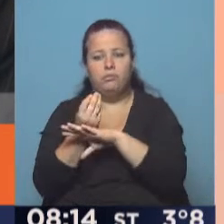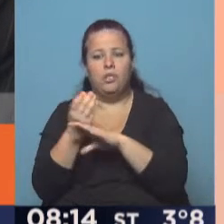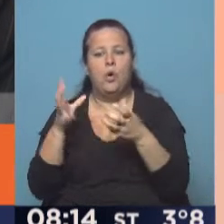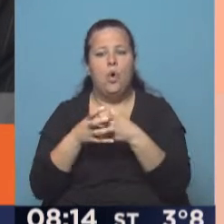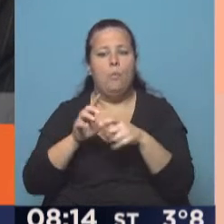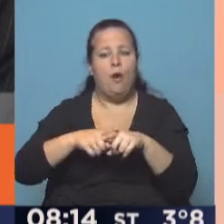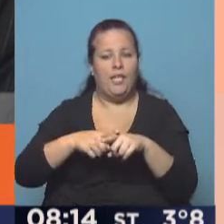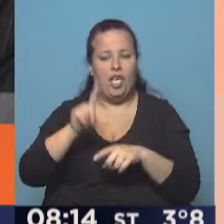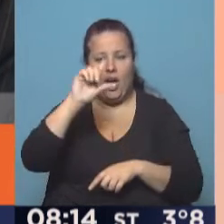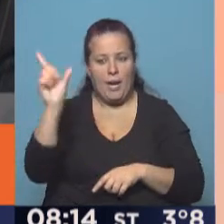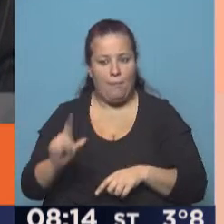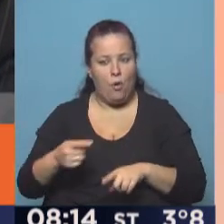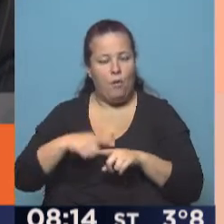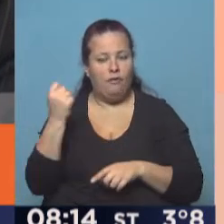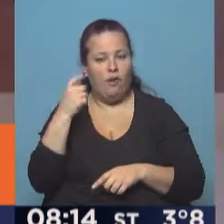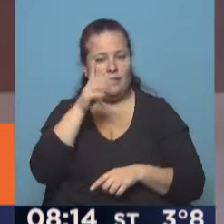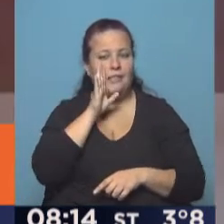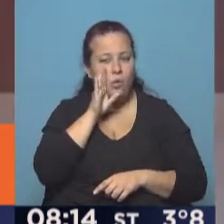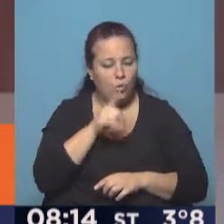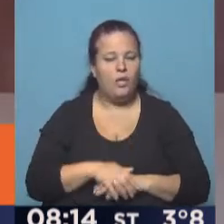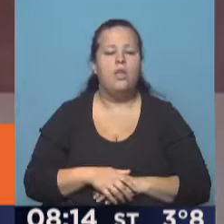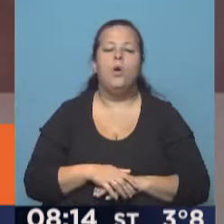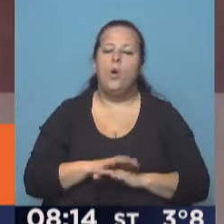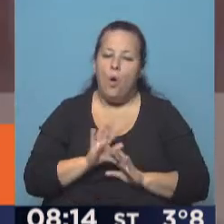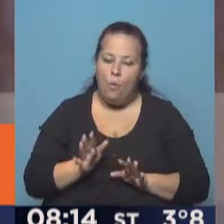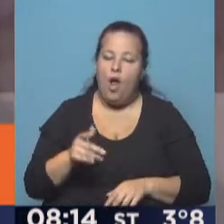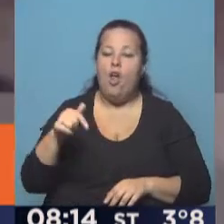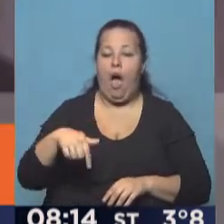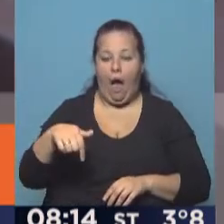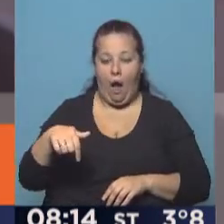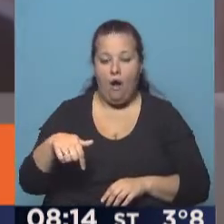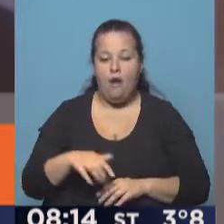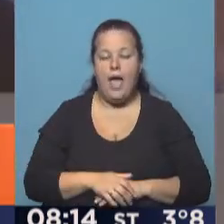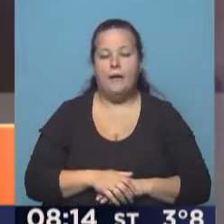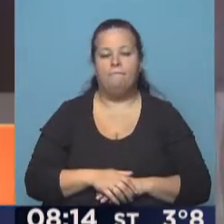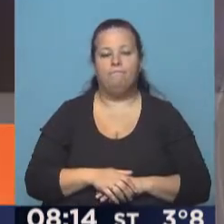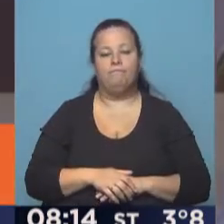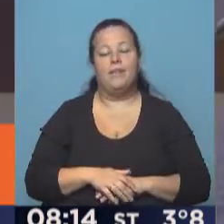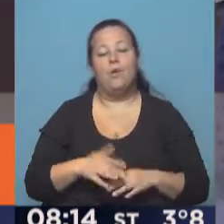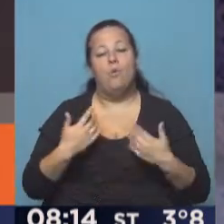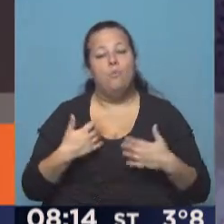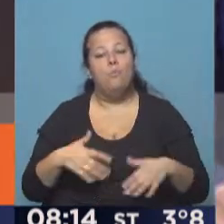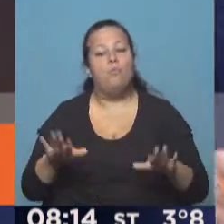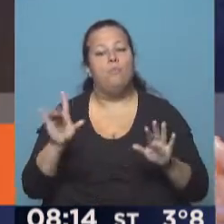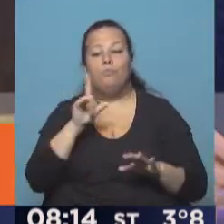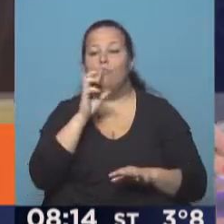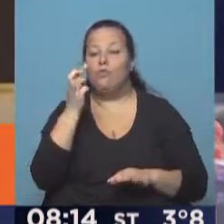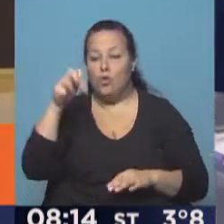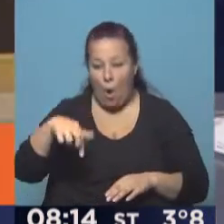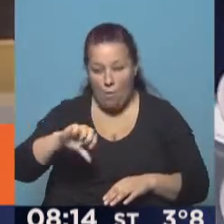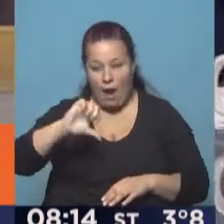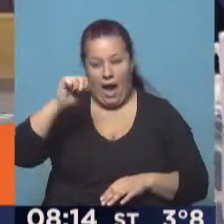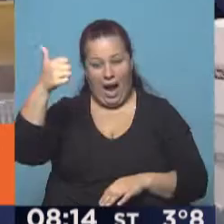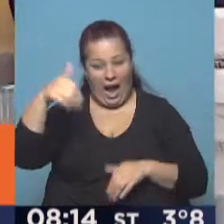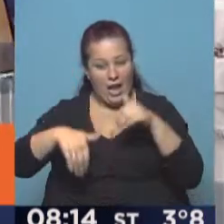uno de los principales partidos políticos de los Estados Unidos. Bueno, en este momento la probabilidad que Donald Trump gana